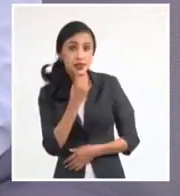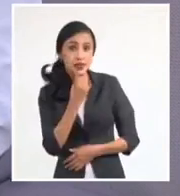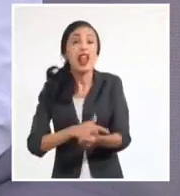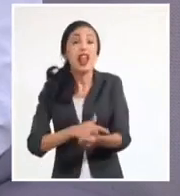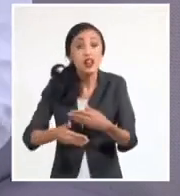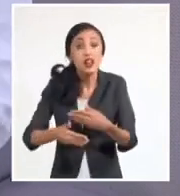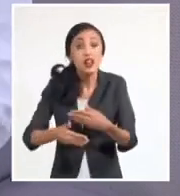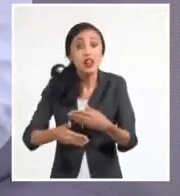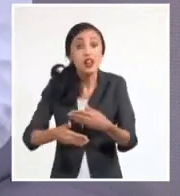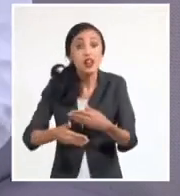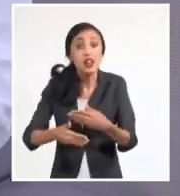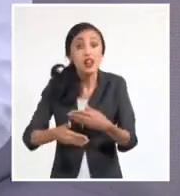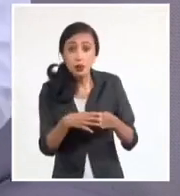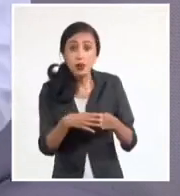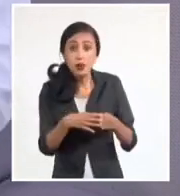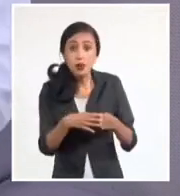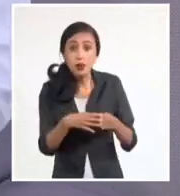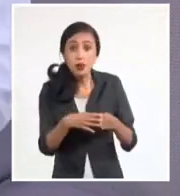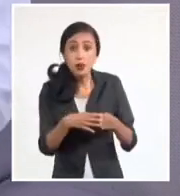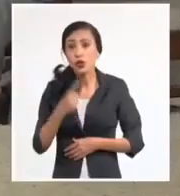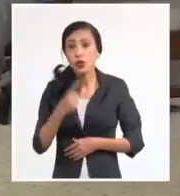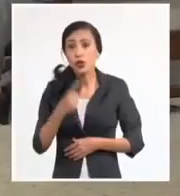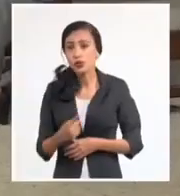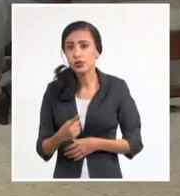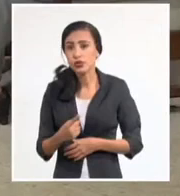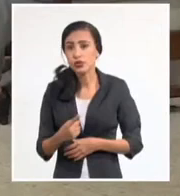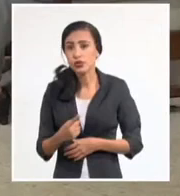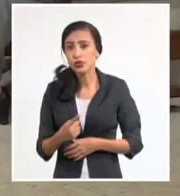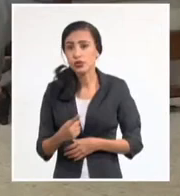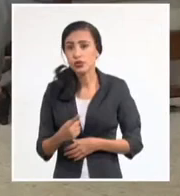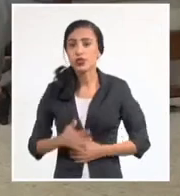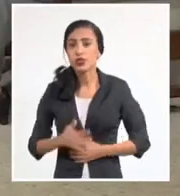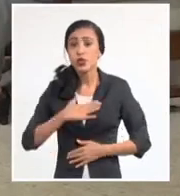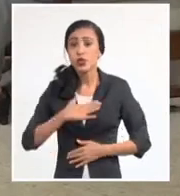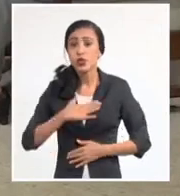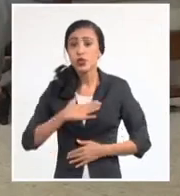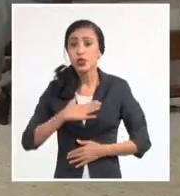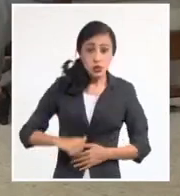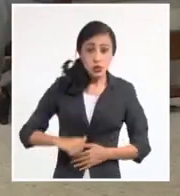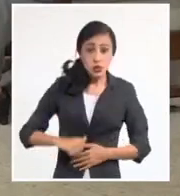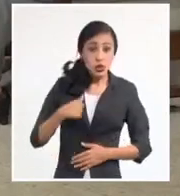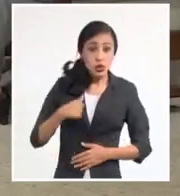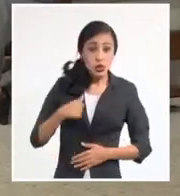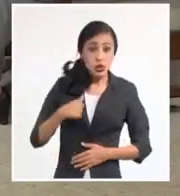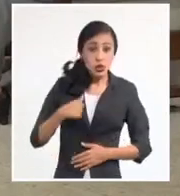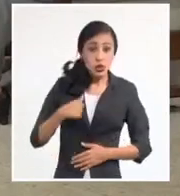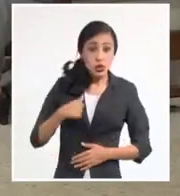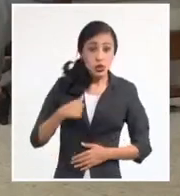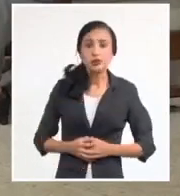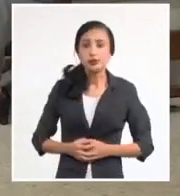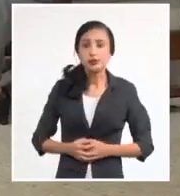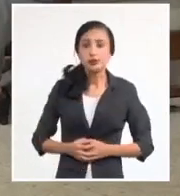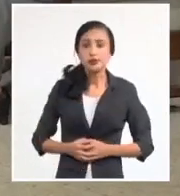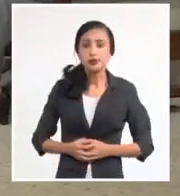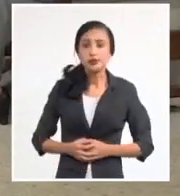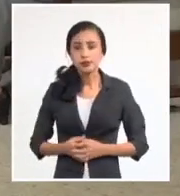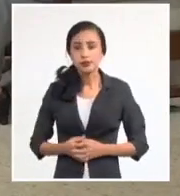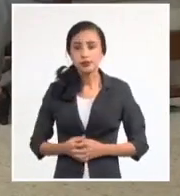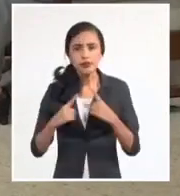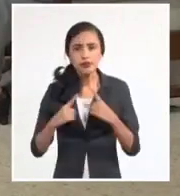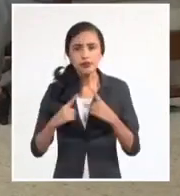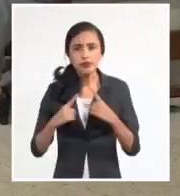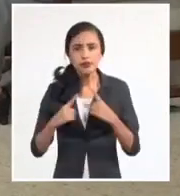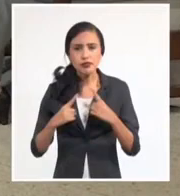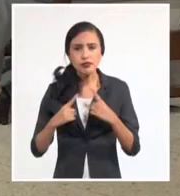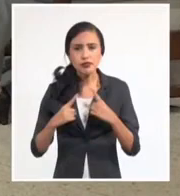jóvenes, niños. Están nuestros hijos. Están nuestros hijos, que ya tú te das cuenta, incluso hay colegas que dicen, yo hubiese